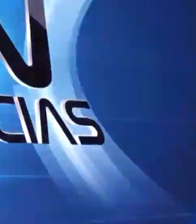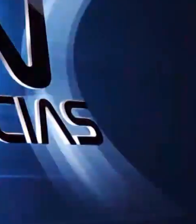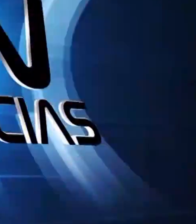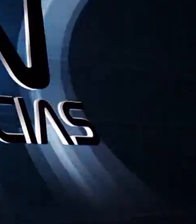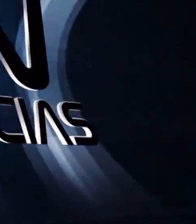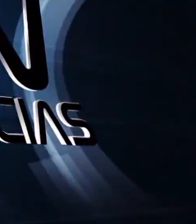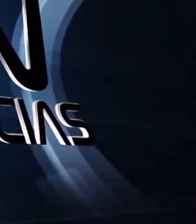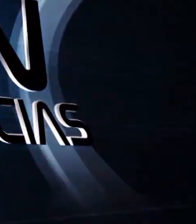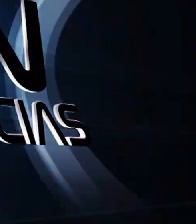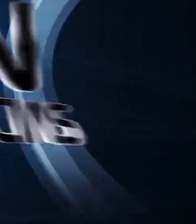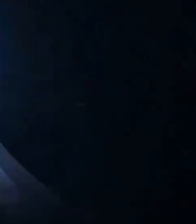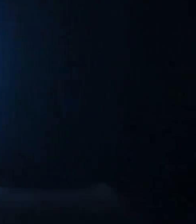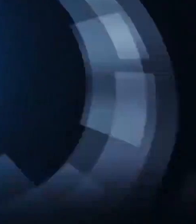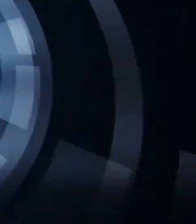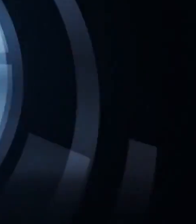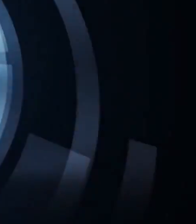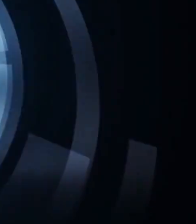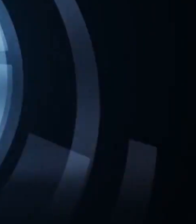La Fiscalía Militar Iquique